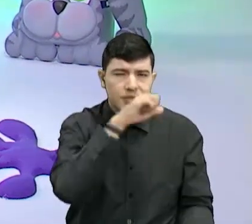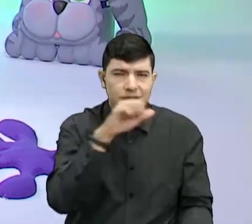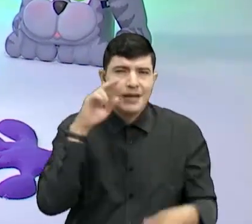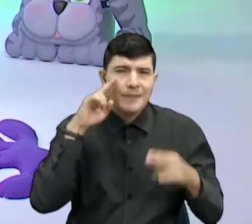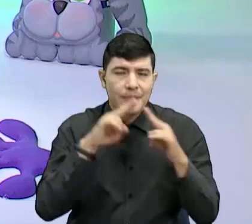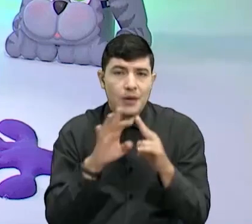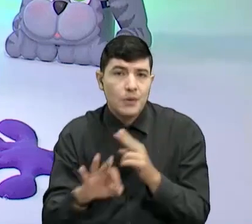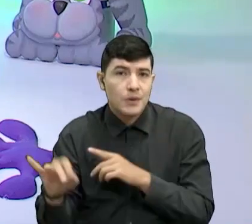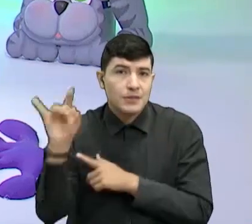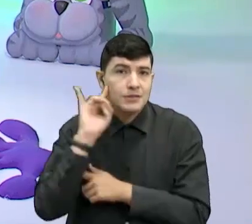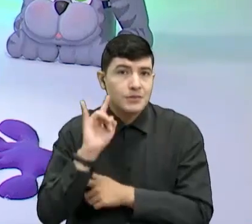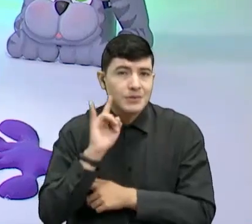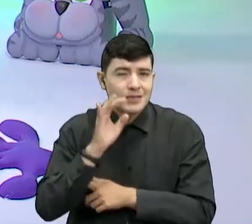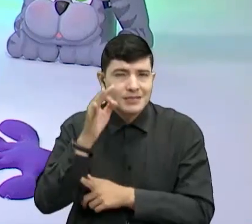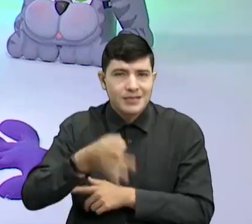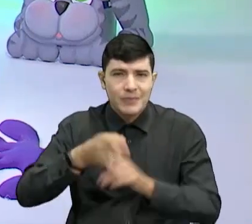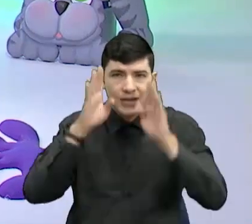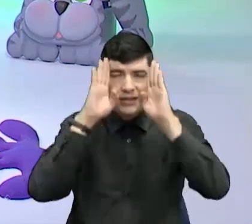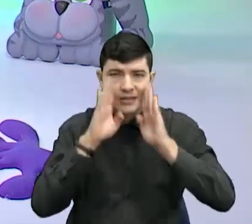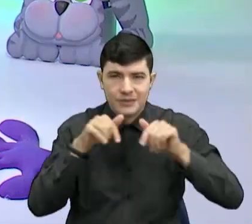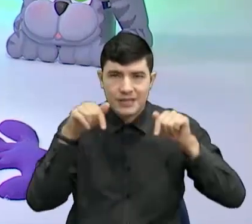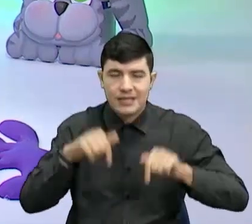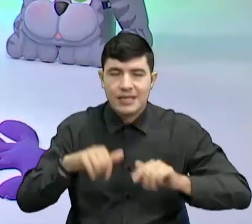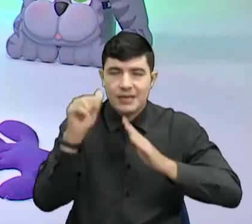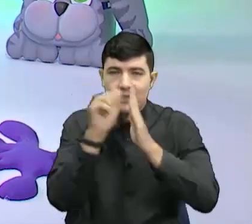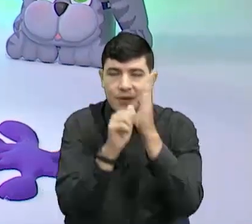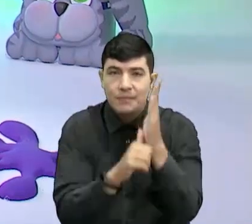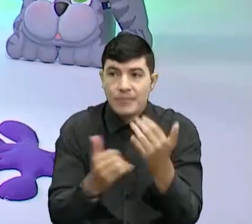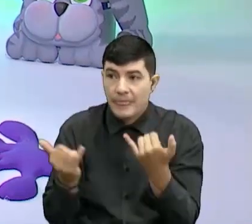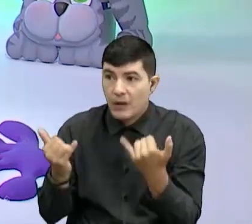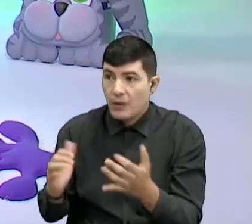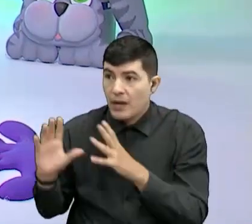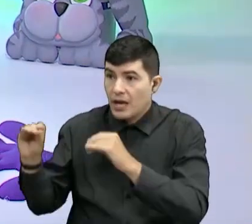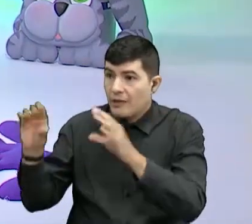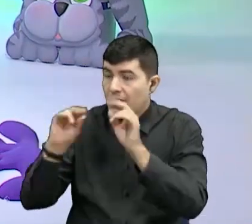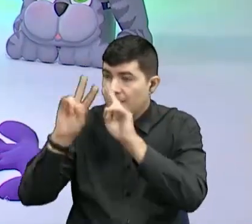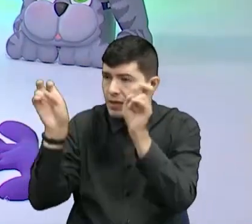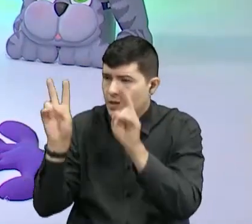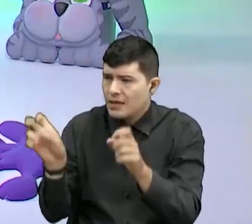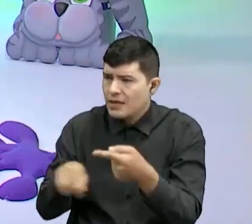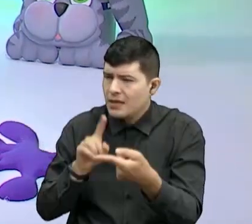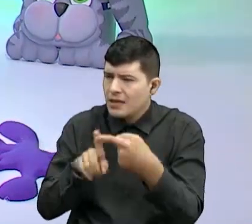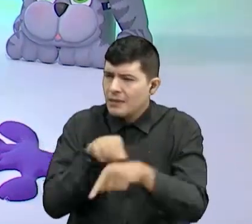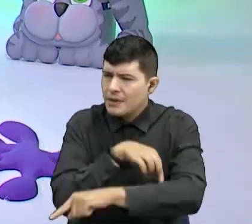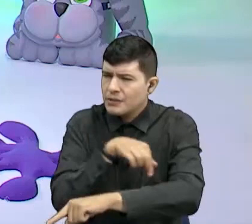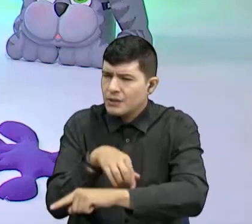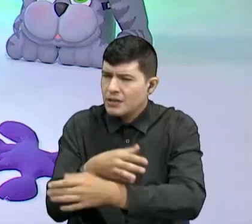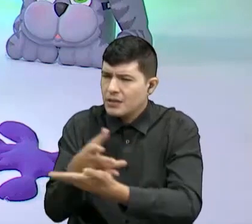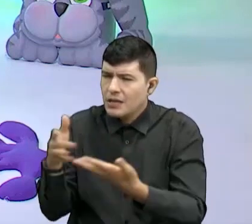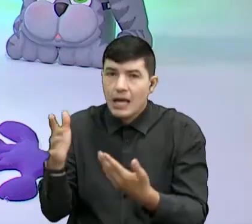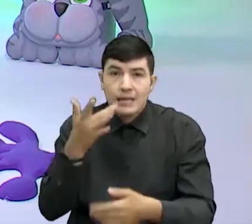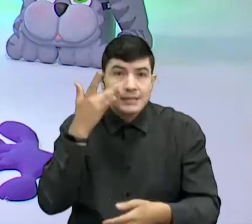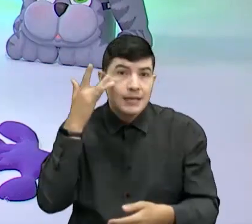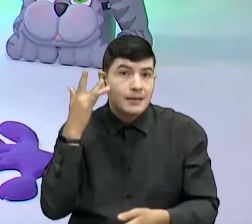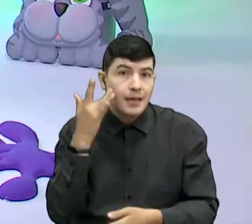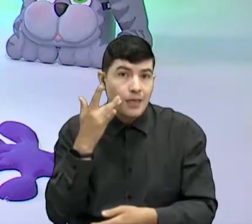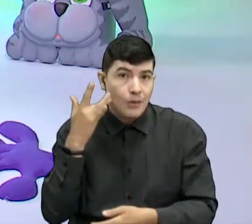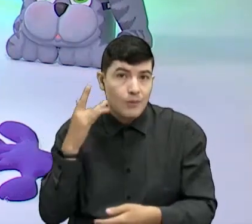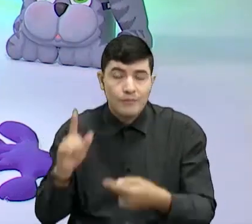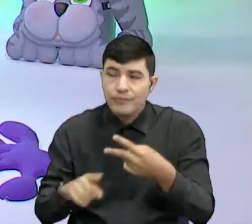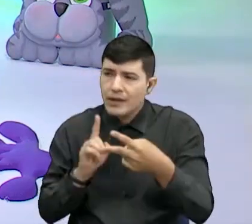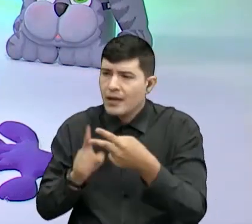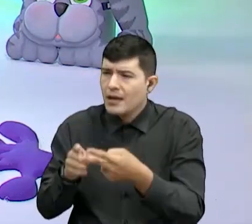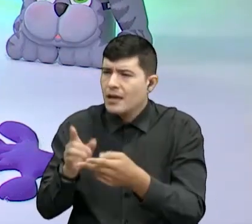pendientes de nuestro maravilloso programa. Hoy hablamos de varias cositas, las primeras de ellas. Órganos de los sentidos. Órganos de los